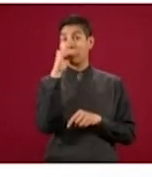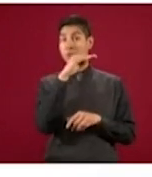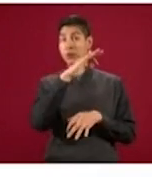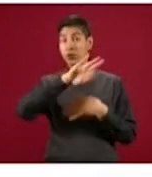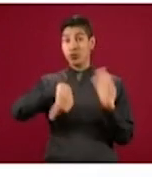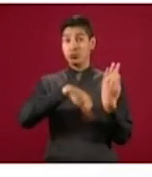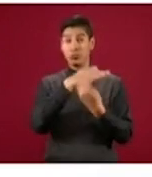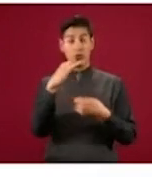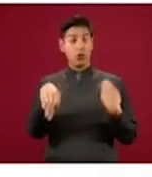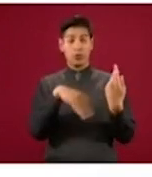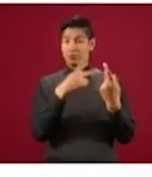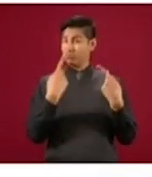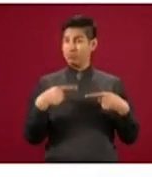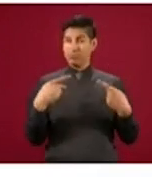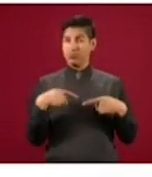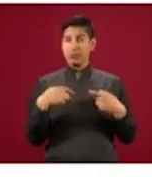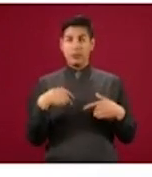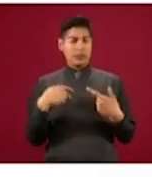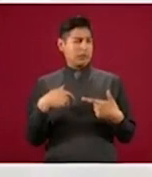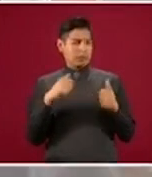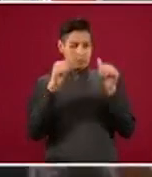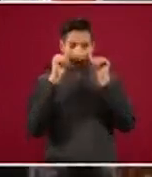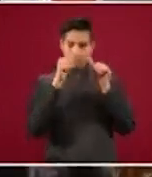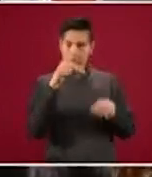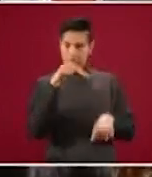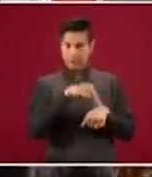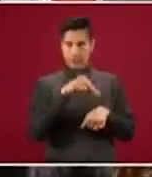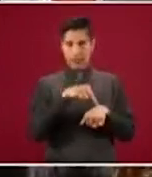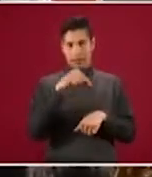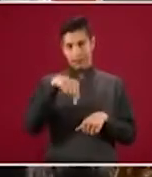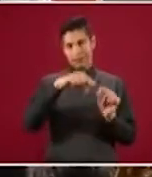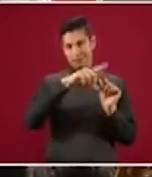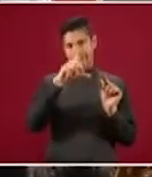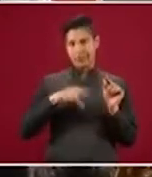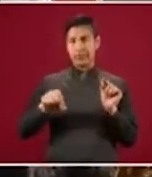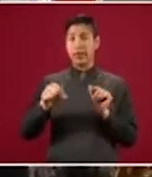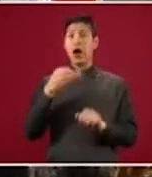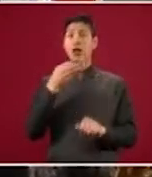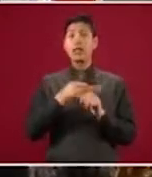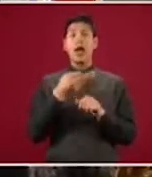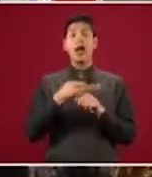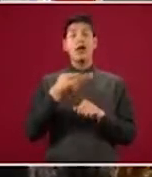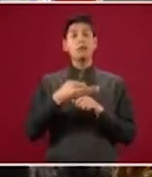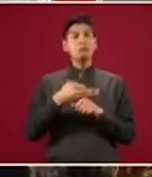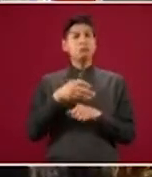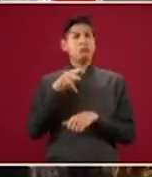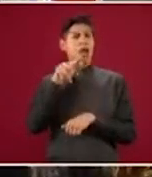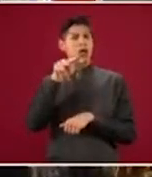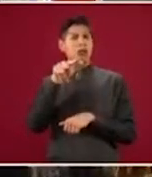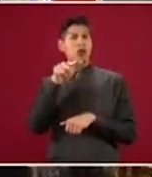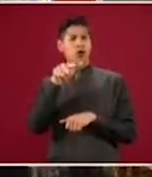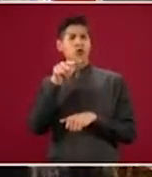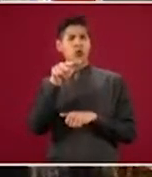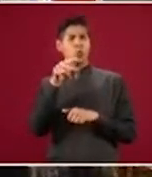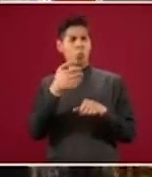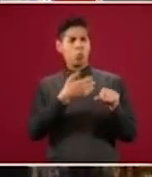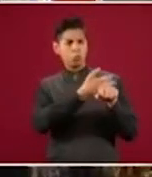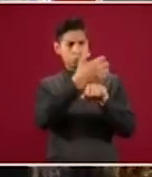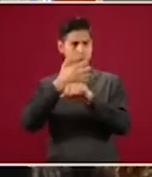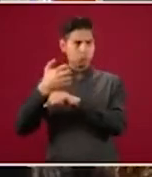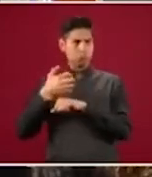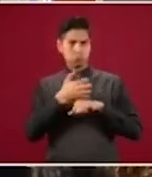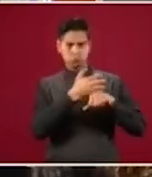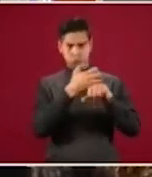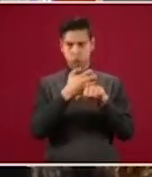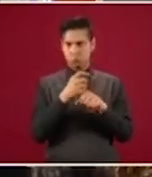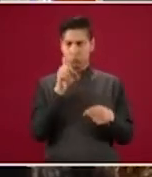de salud en este país. Tenemos hasta ahora 18 estados cuyos gobernadores formalmente se